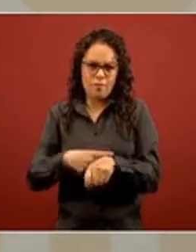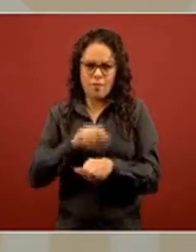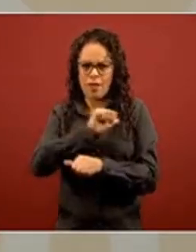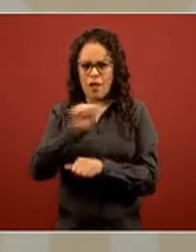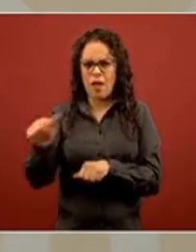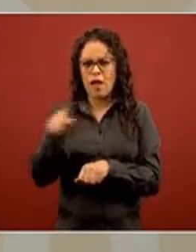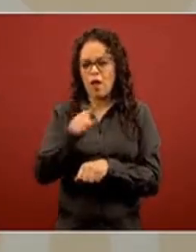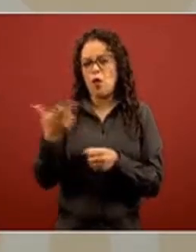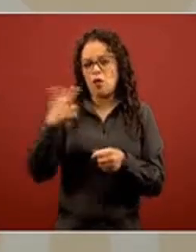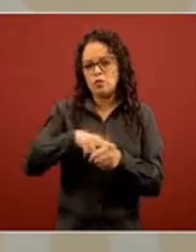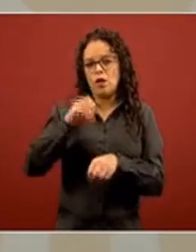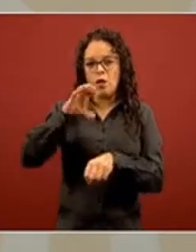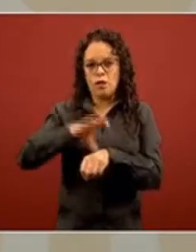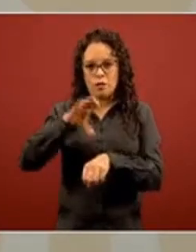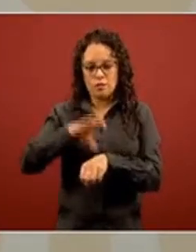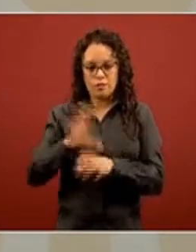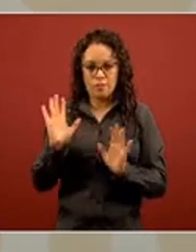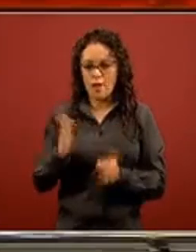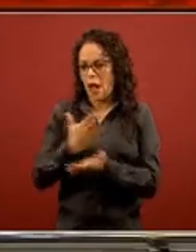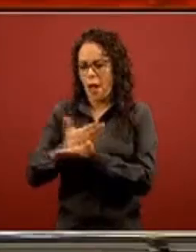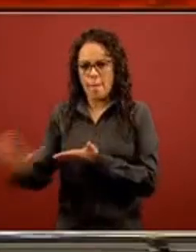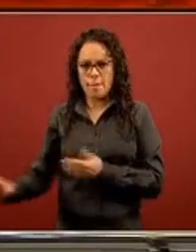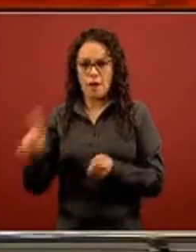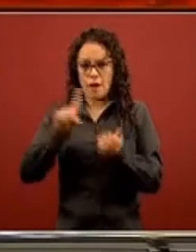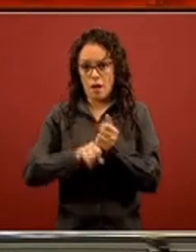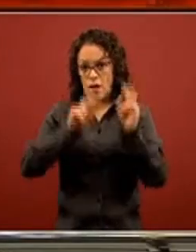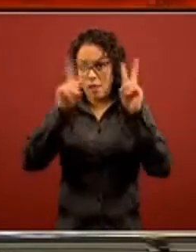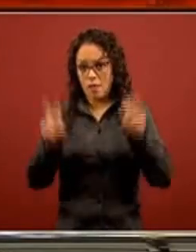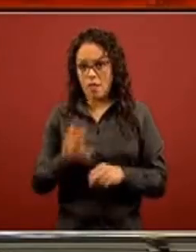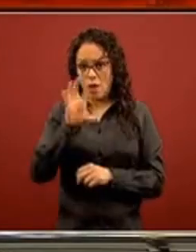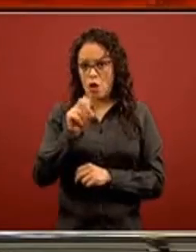de COVID, acude a consulta y quisiera saber,